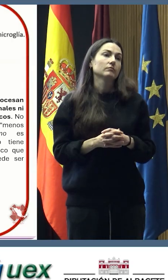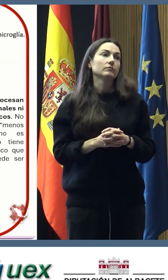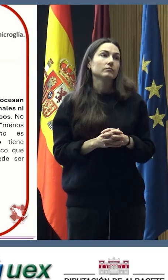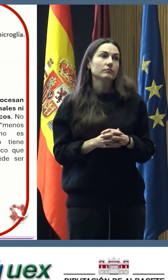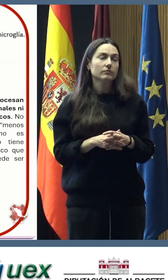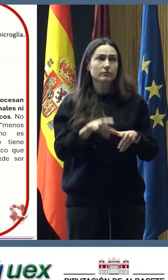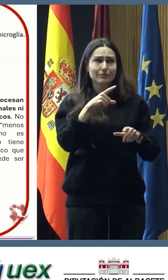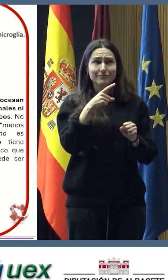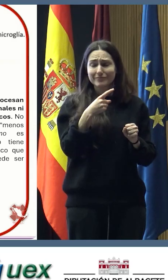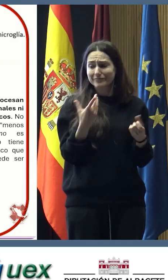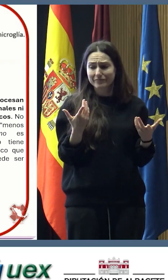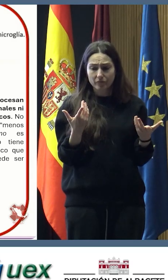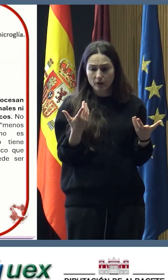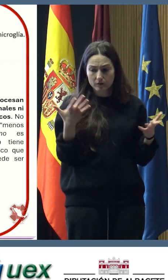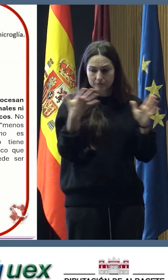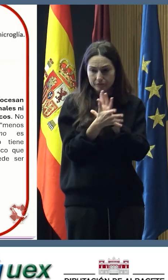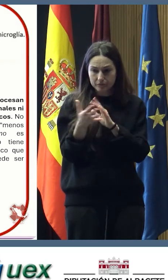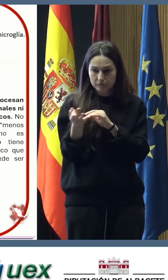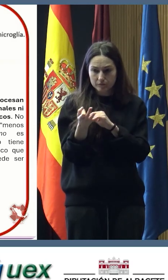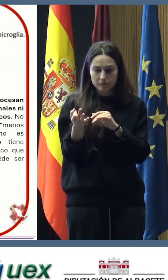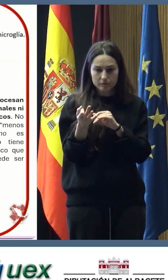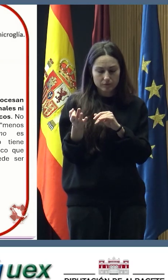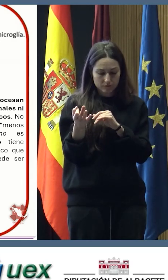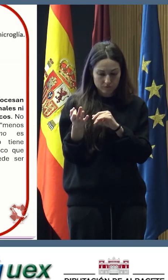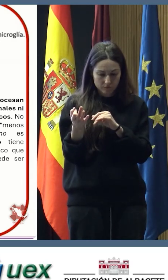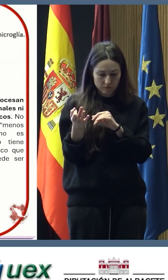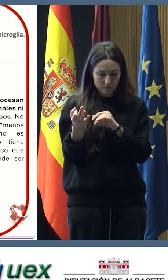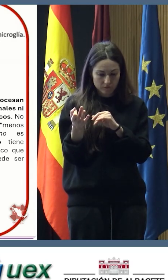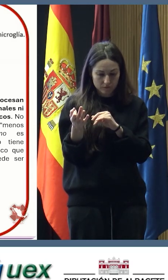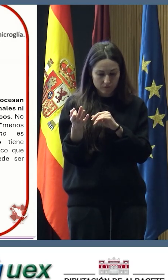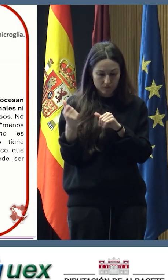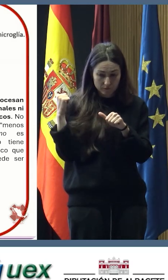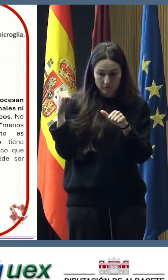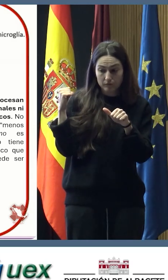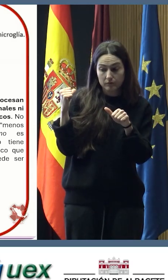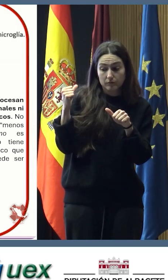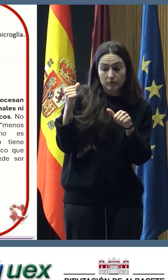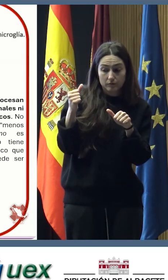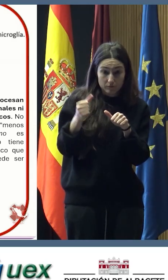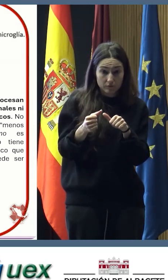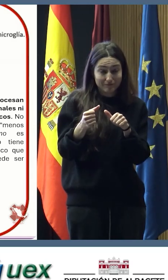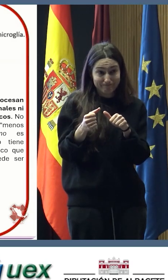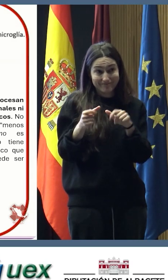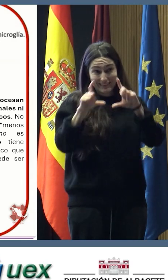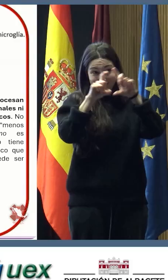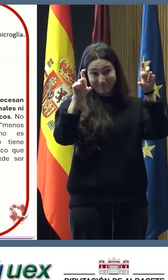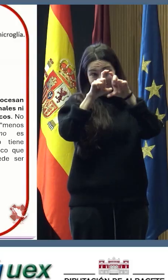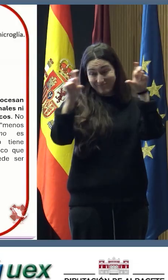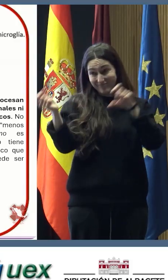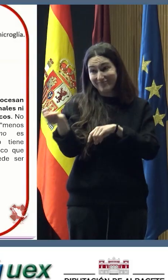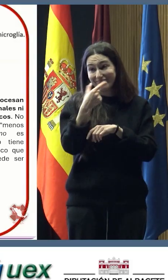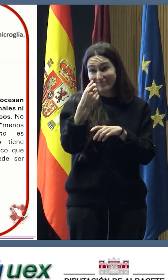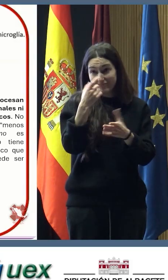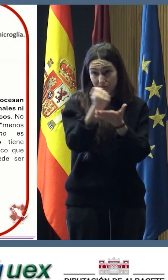mismo, que como durante mucho tiempo la industria farmacéutica ha estado